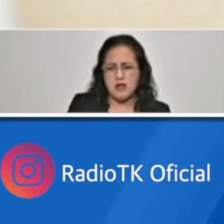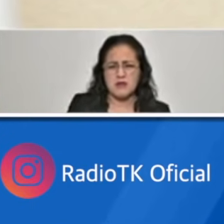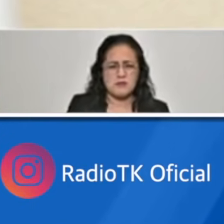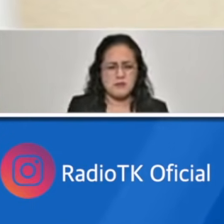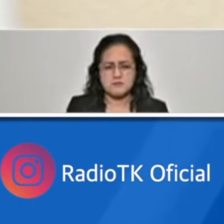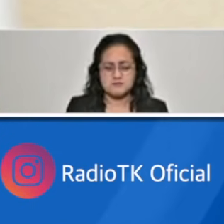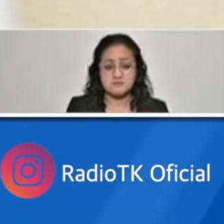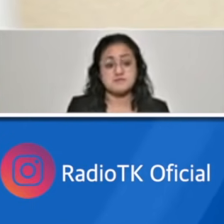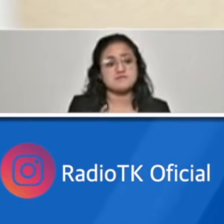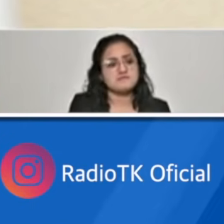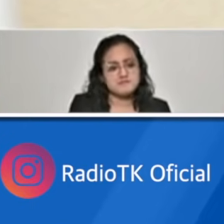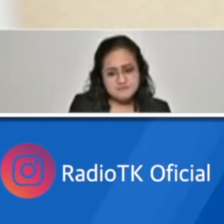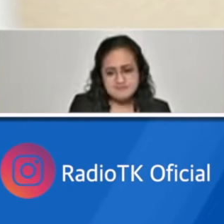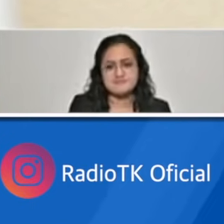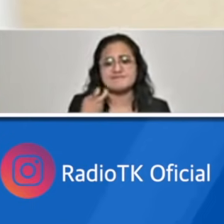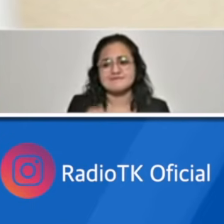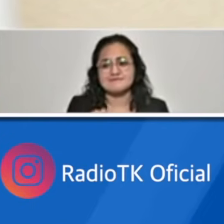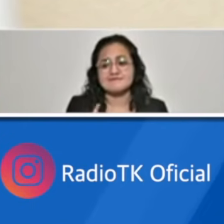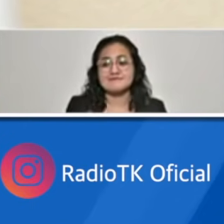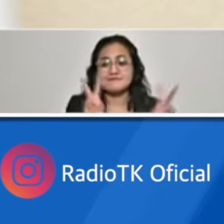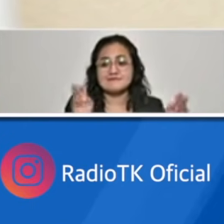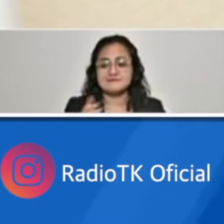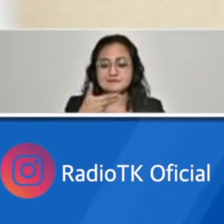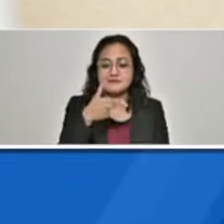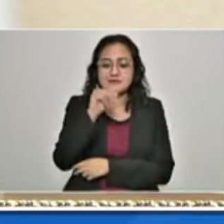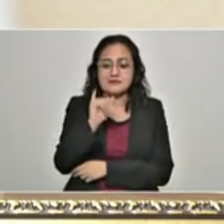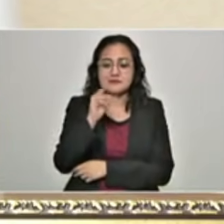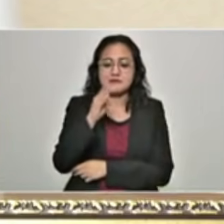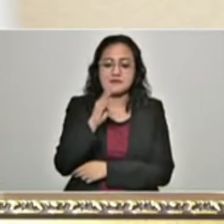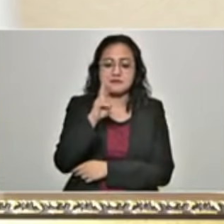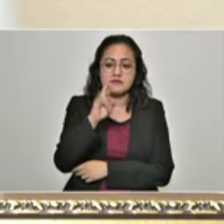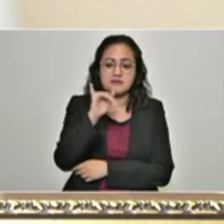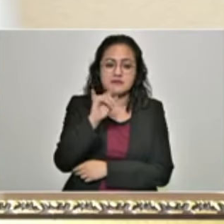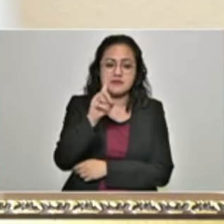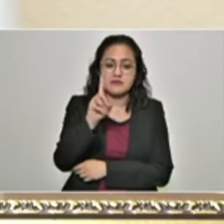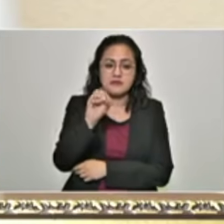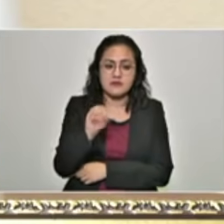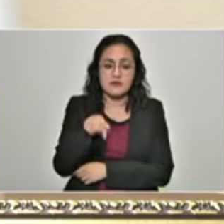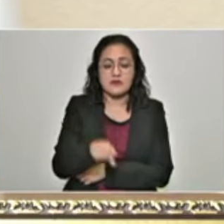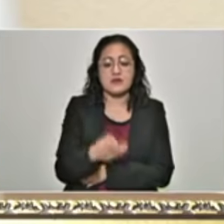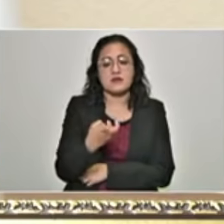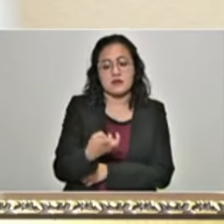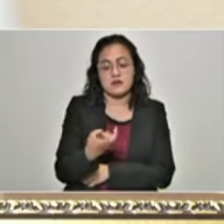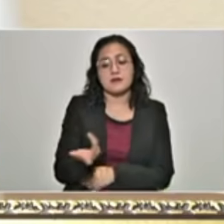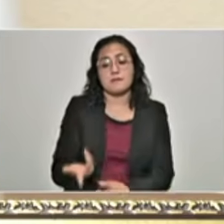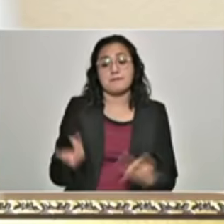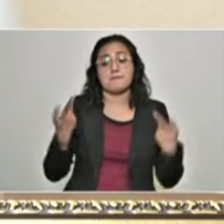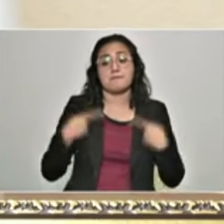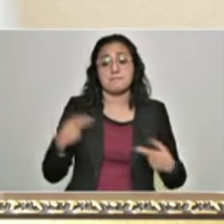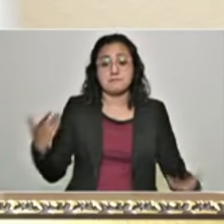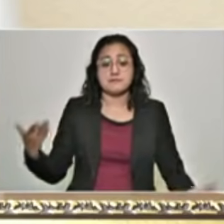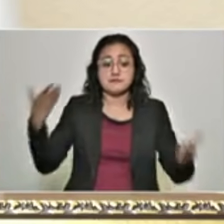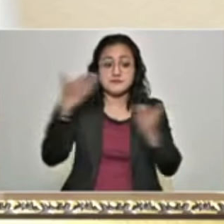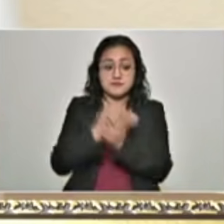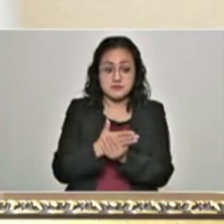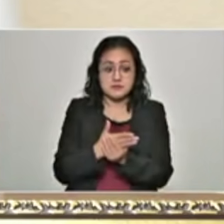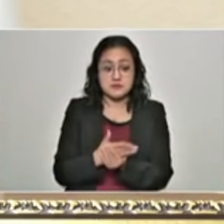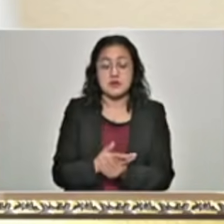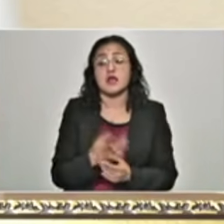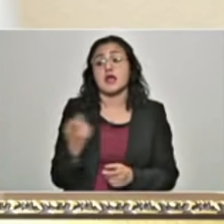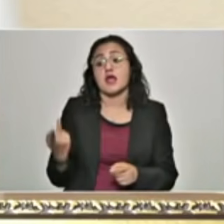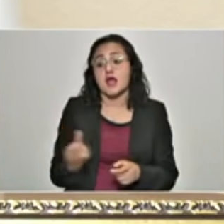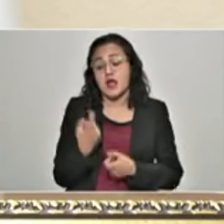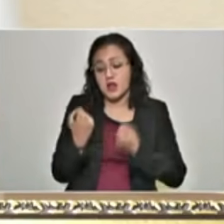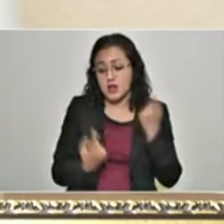por eso es el sistema híbrido de poder asistir si acciones